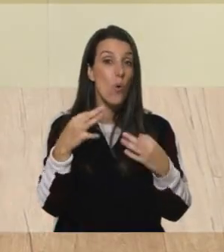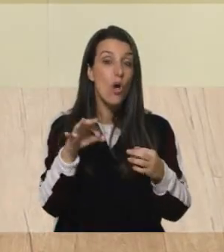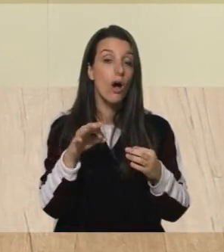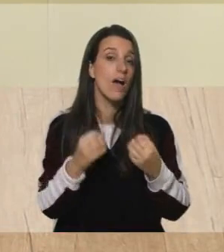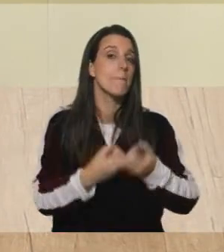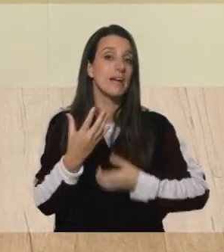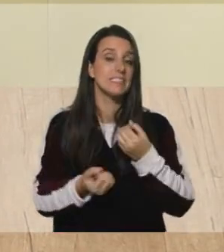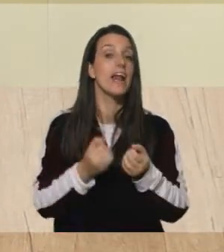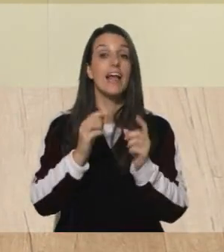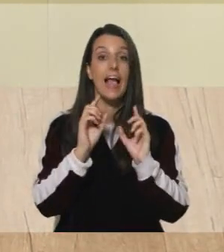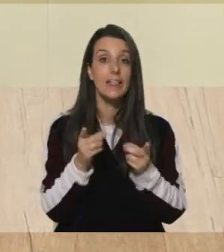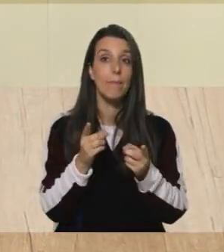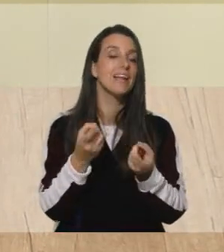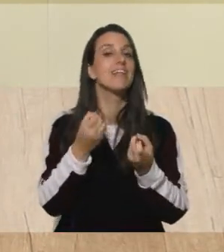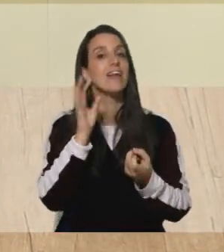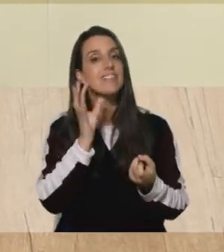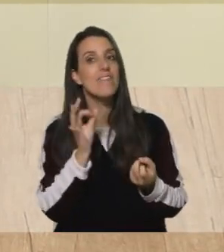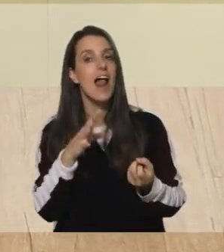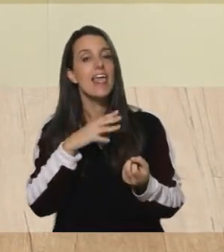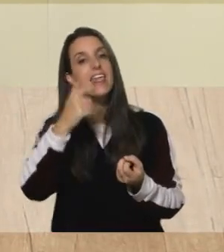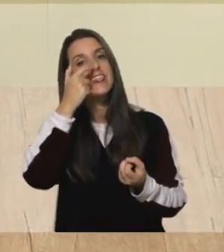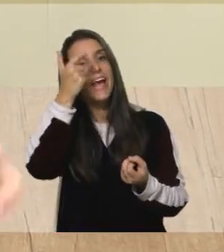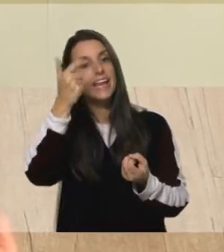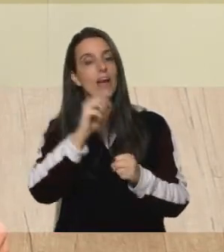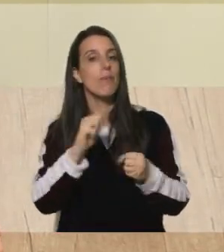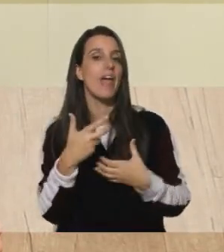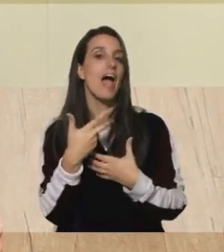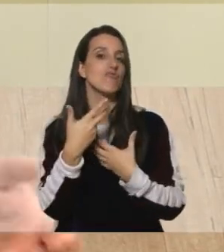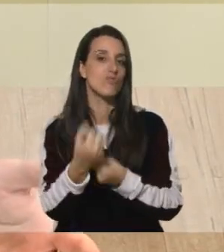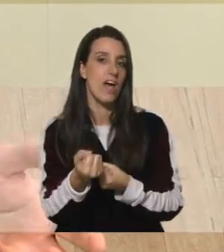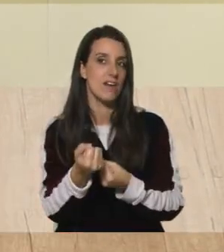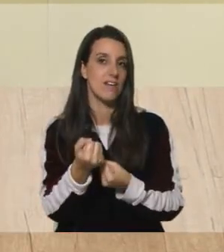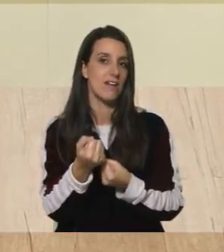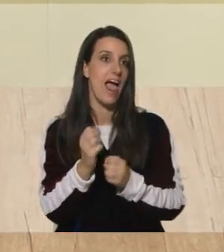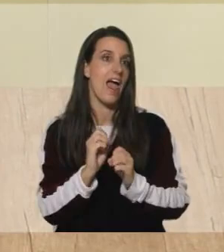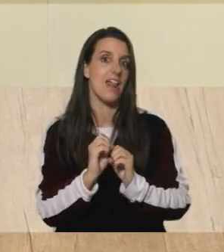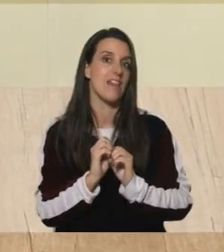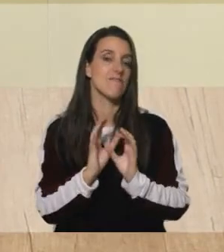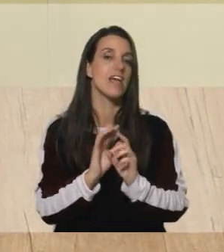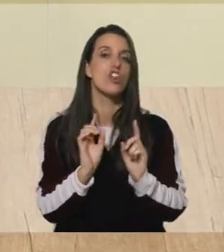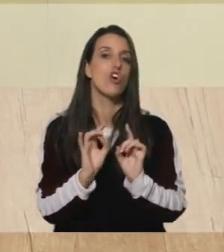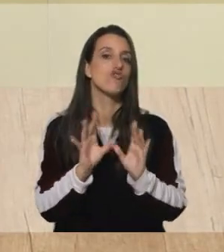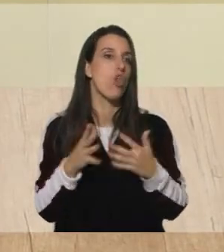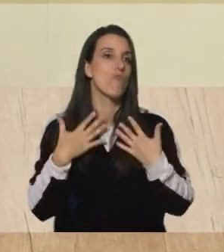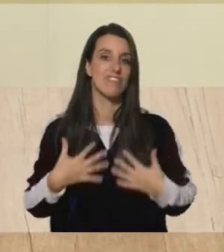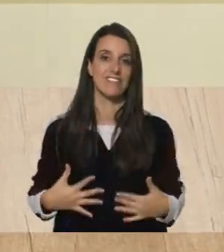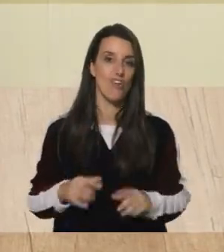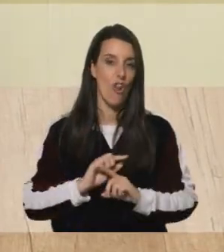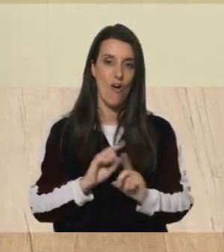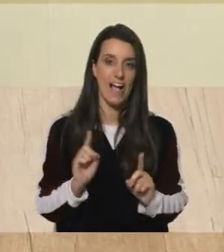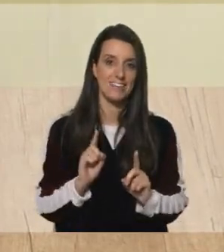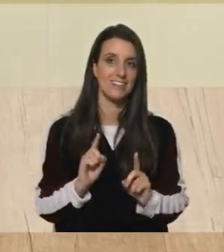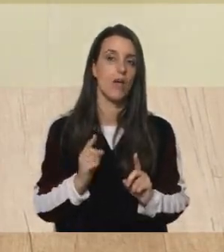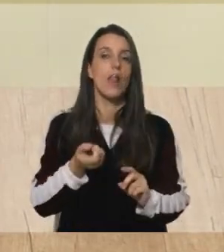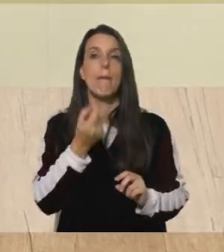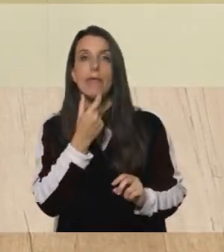expresarlo y a la vez también saber que hay técnicas que te pueden ayudar a hacer una Liberación y que no solo algo físico que por más que